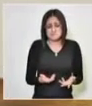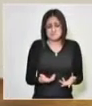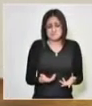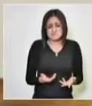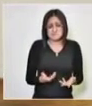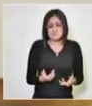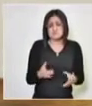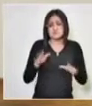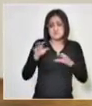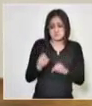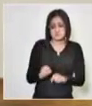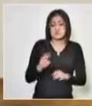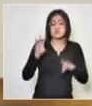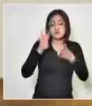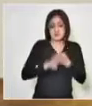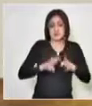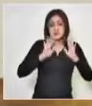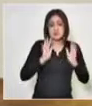retuvieron